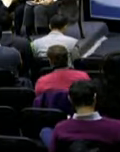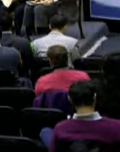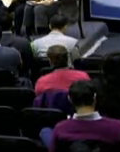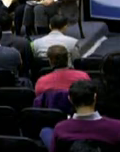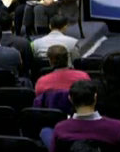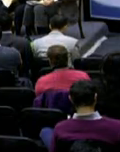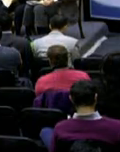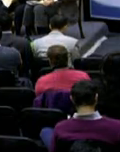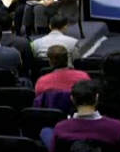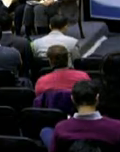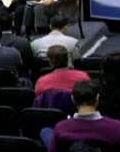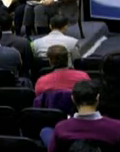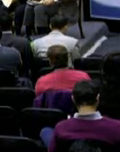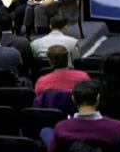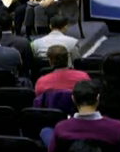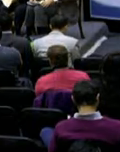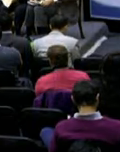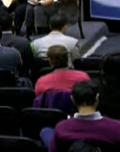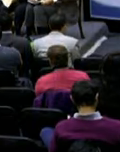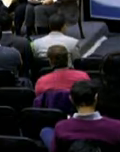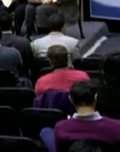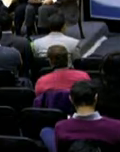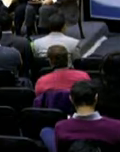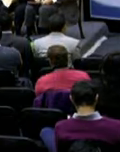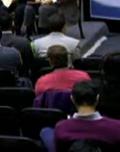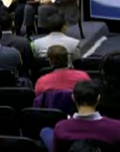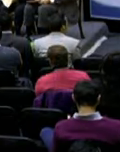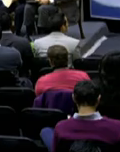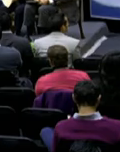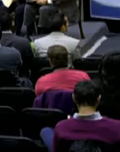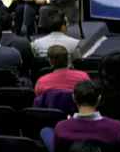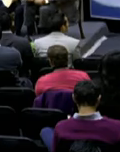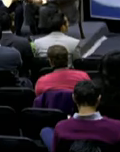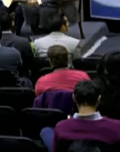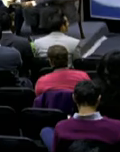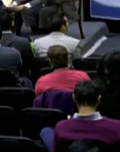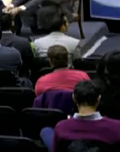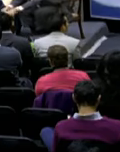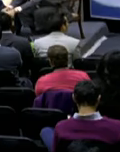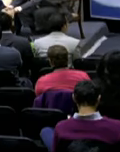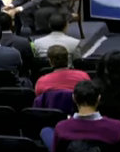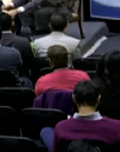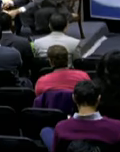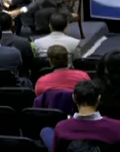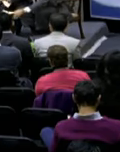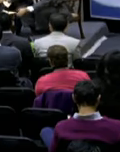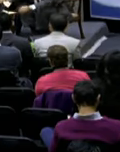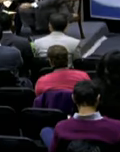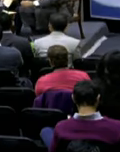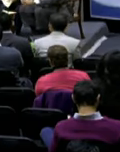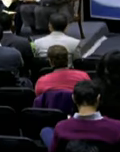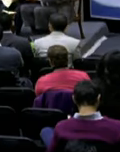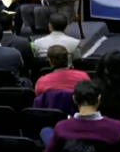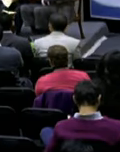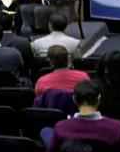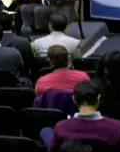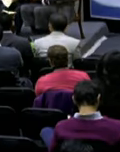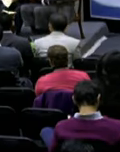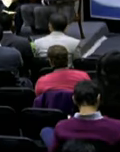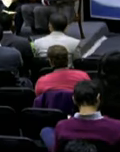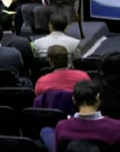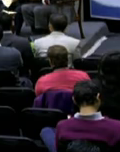a la Secretaría de Relaciones Exteriores por esta invitación, particularmente a la senadora Gabriela Cuevas. Para mí es un gusto